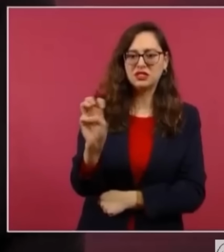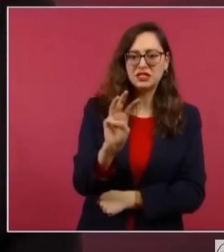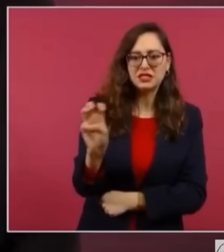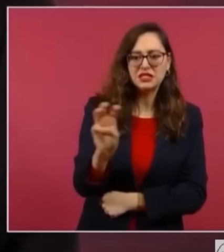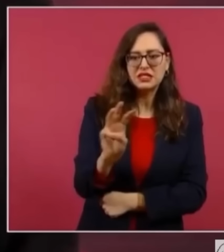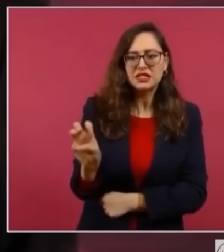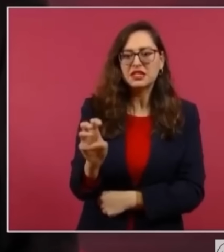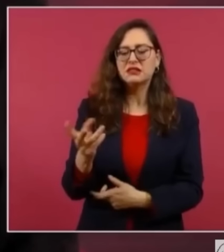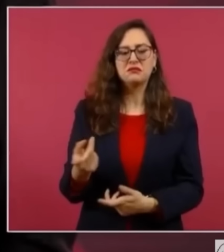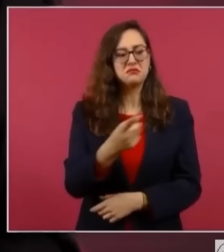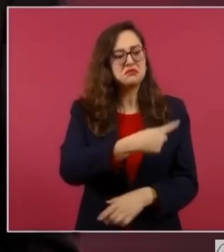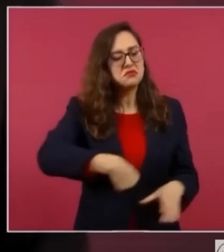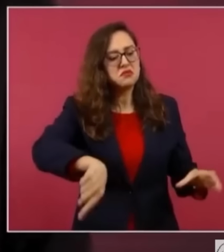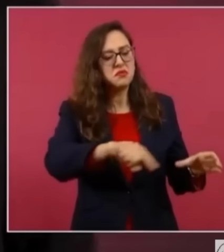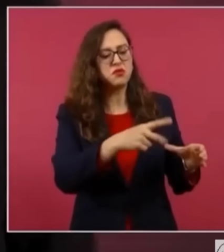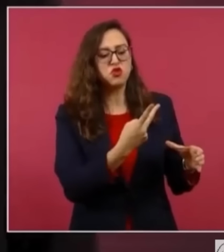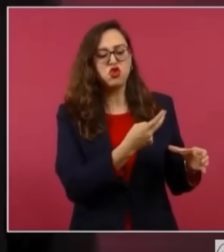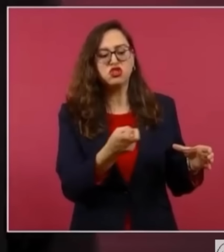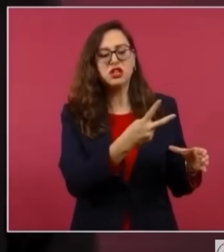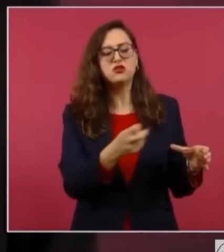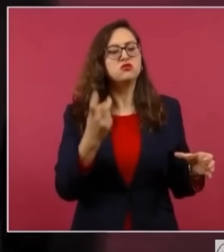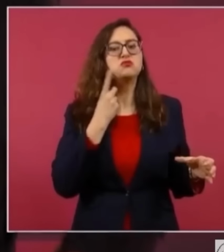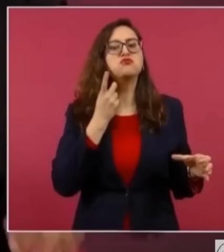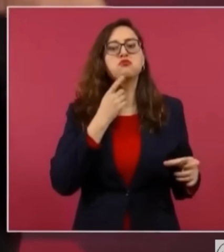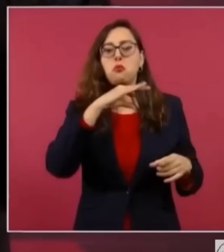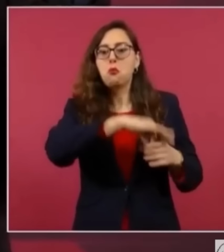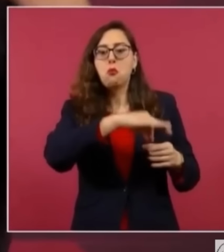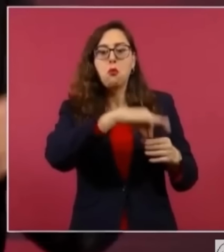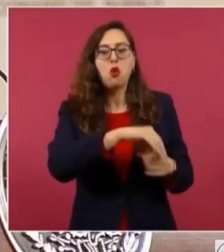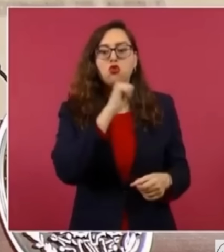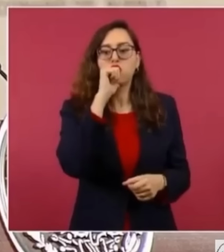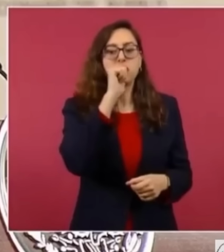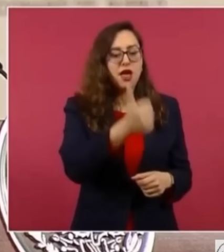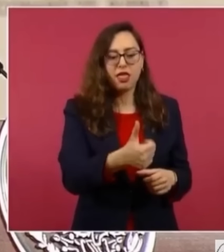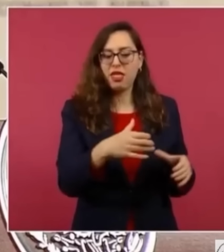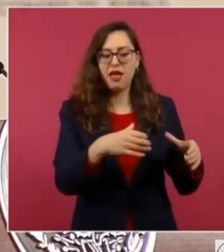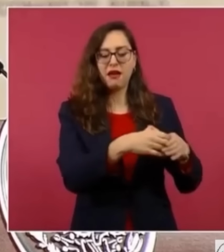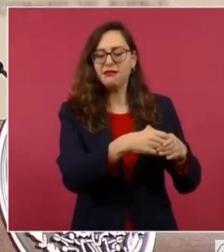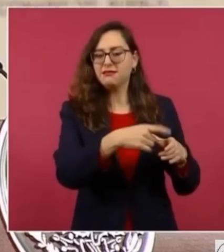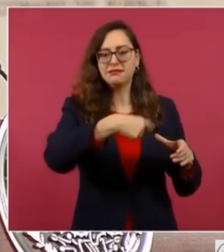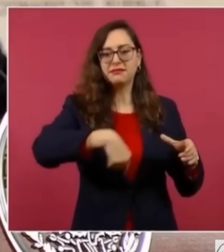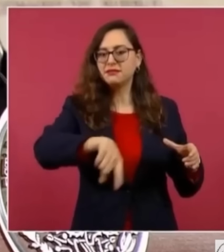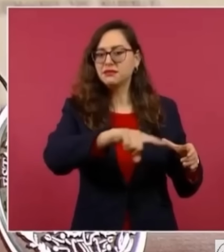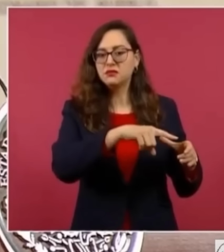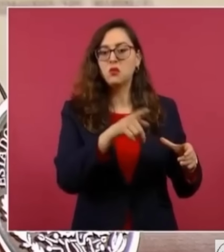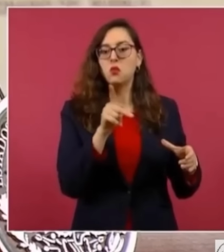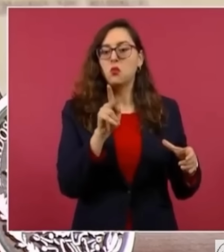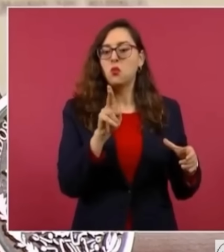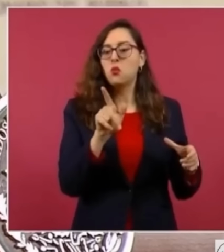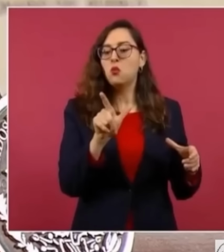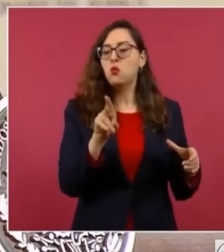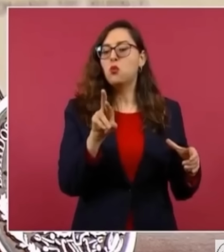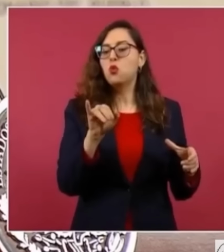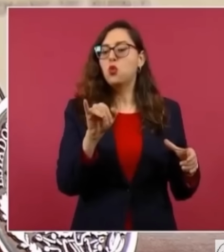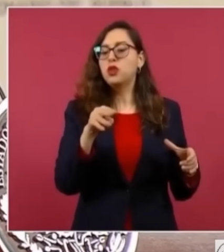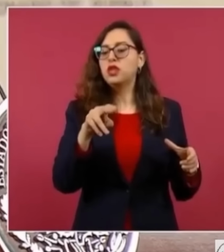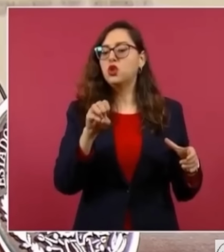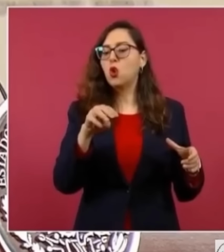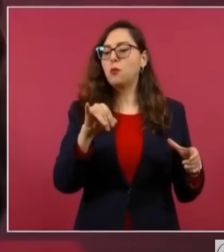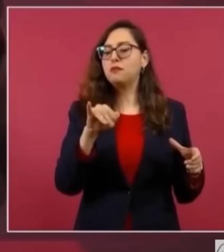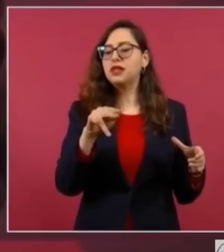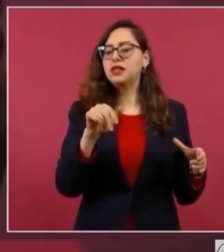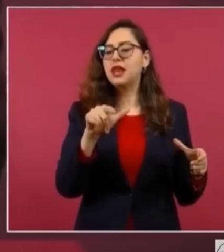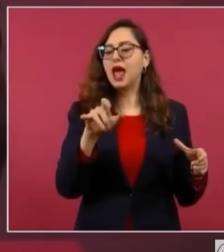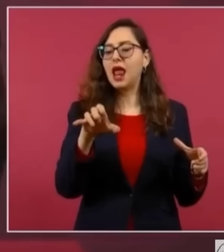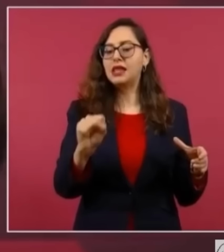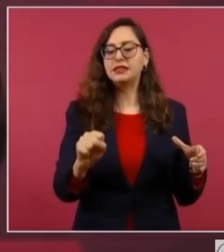los diputados plurinominales. ¿En qué afectaba? Pues llegaron a decir que se les iba a